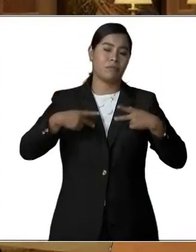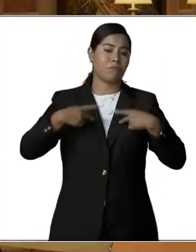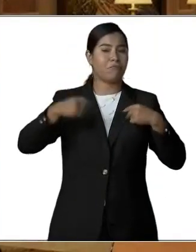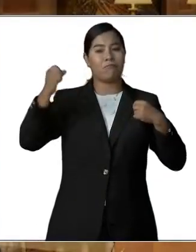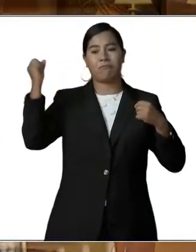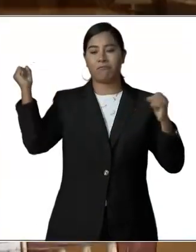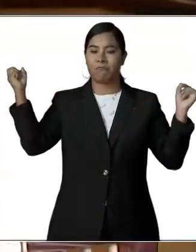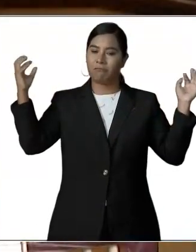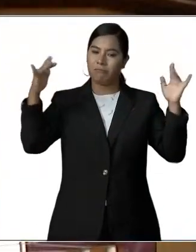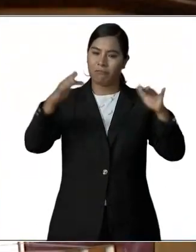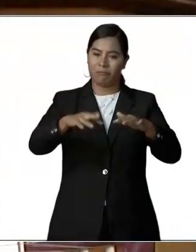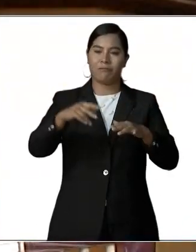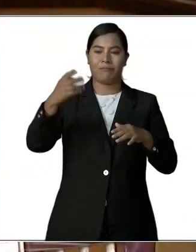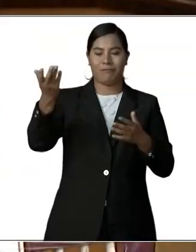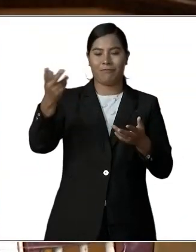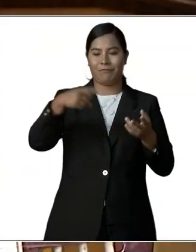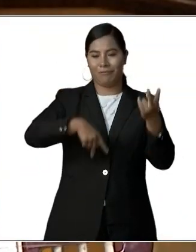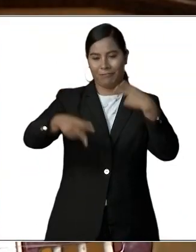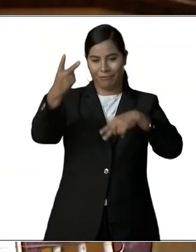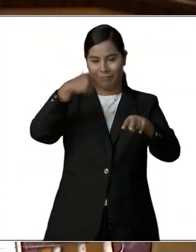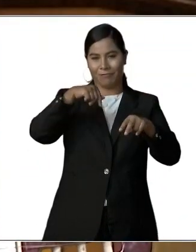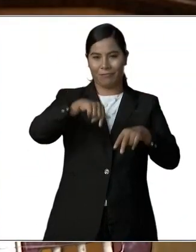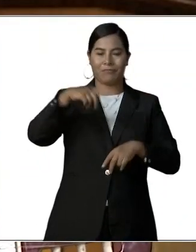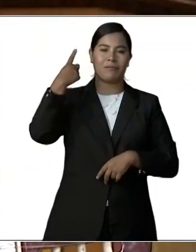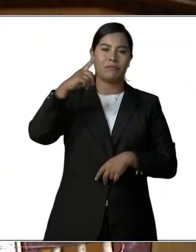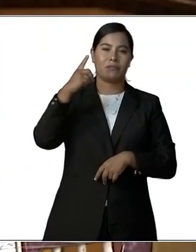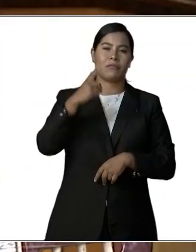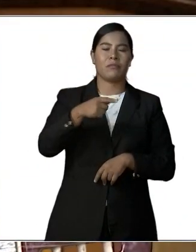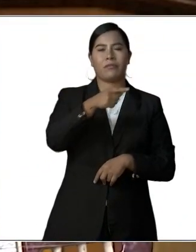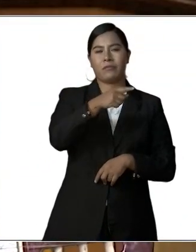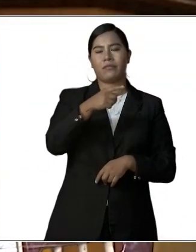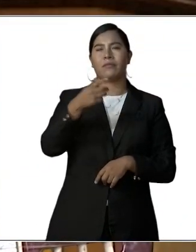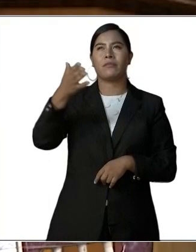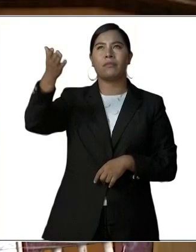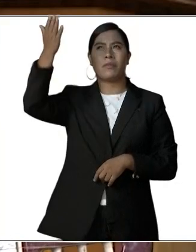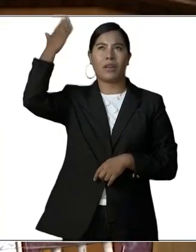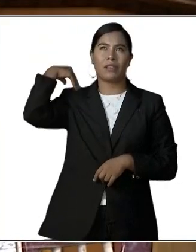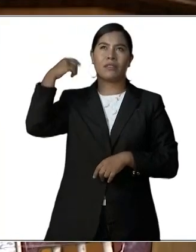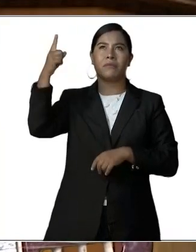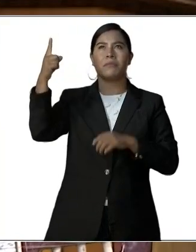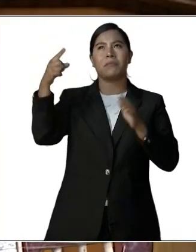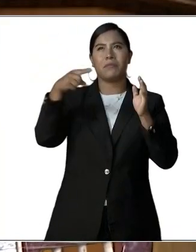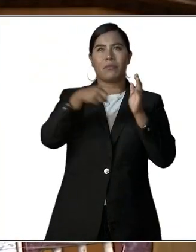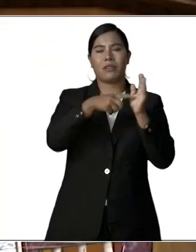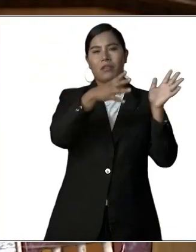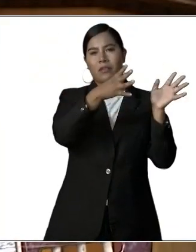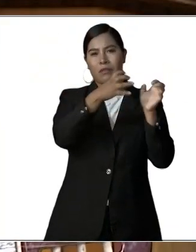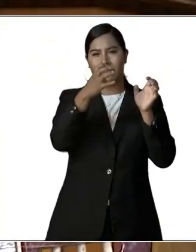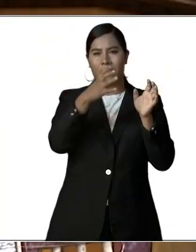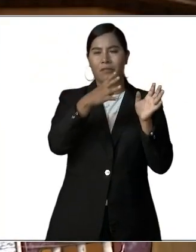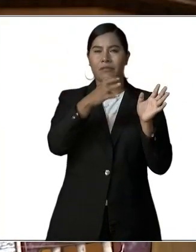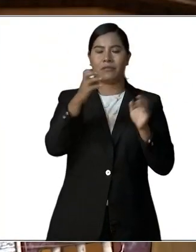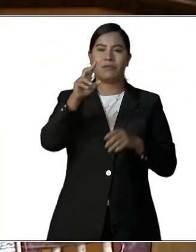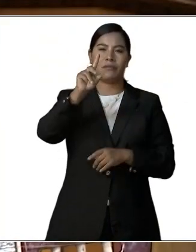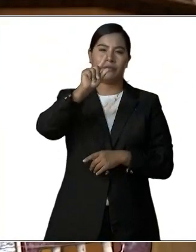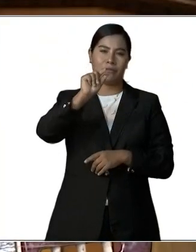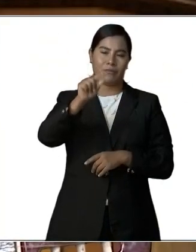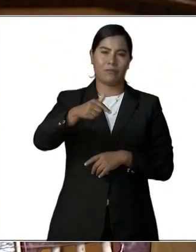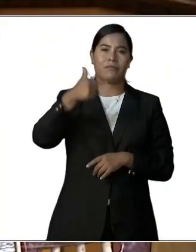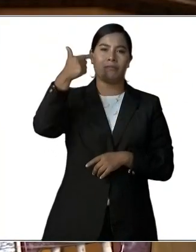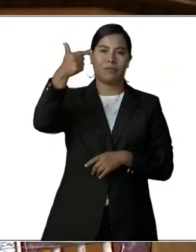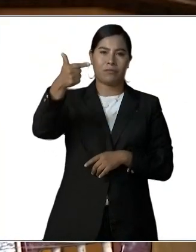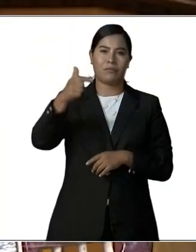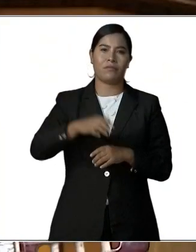Yo recuerdo en uno de los concursos, como en el 77, 1977 o 78, tener rondalles